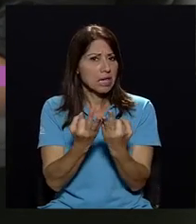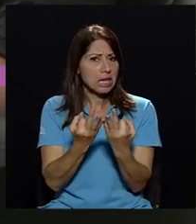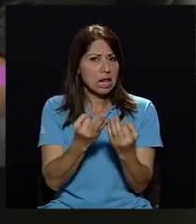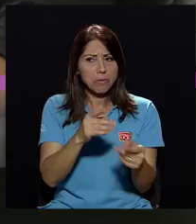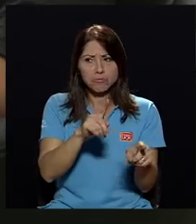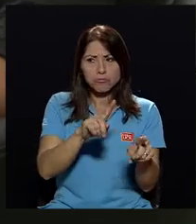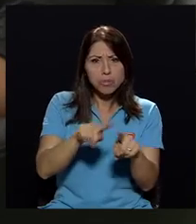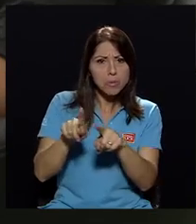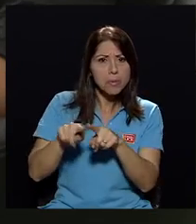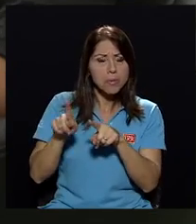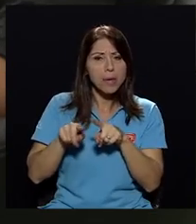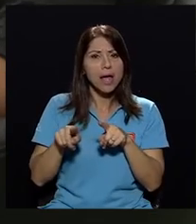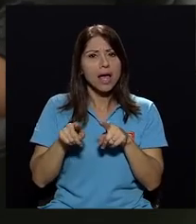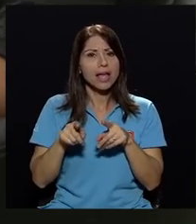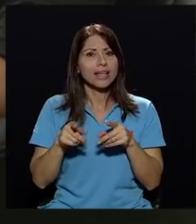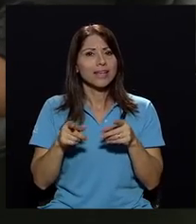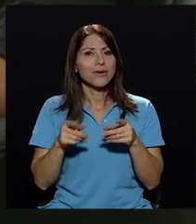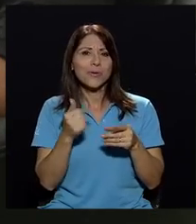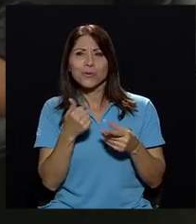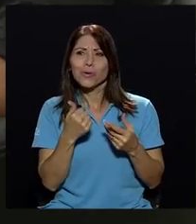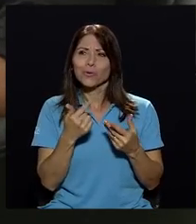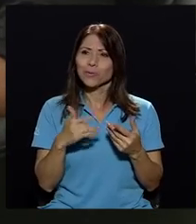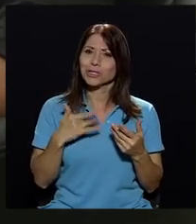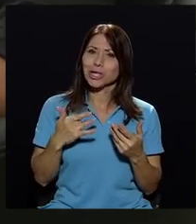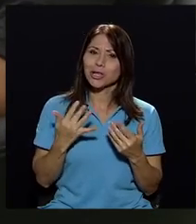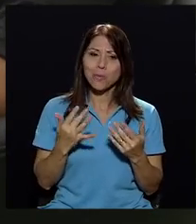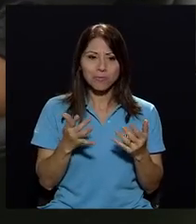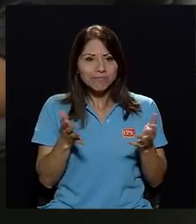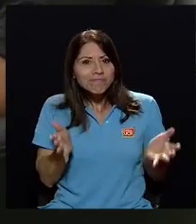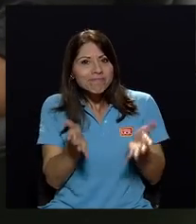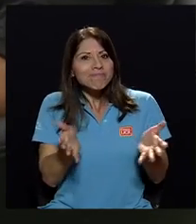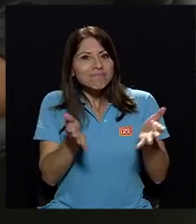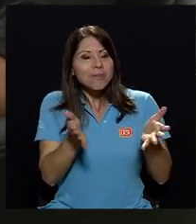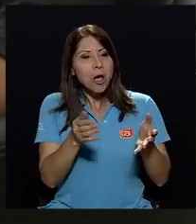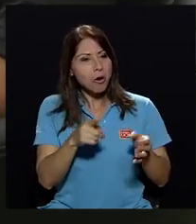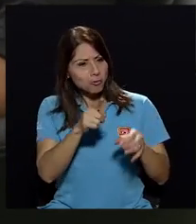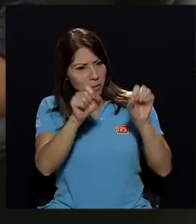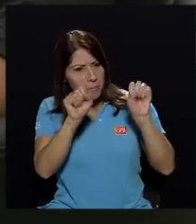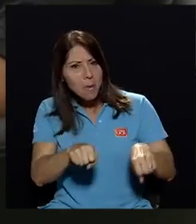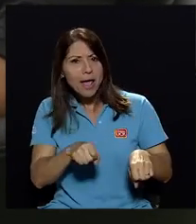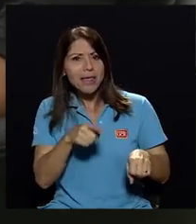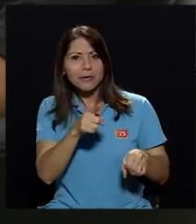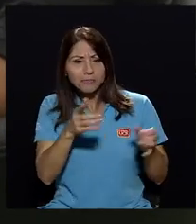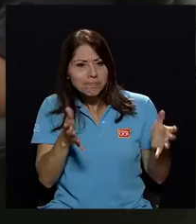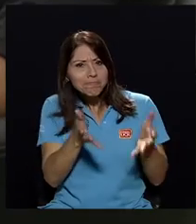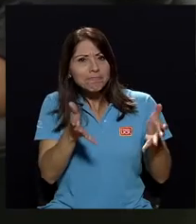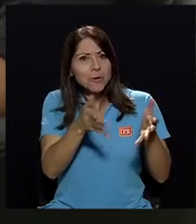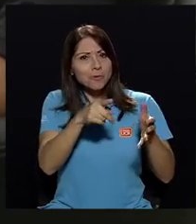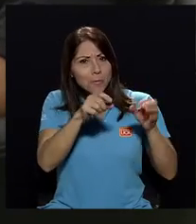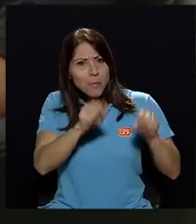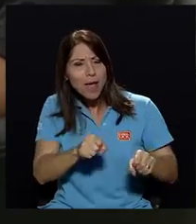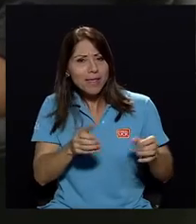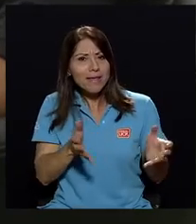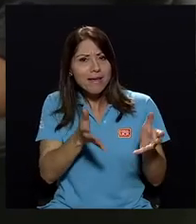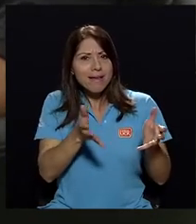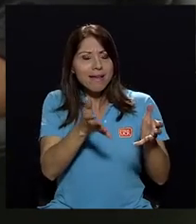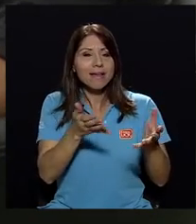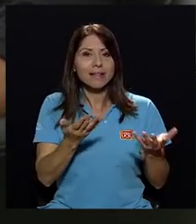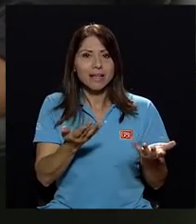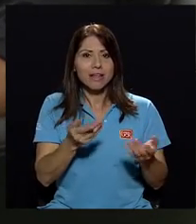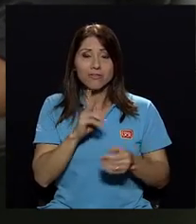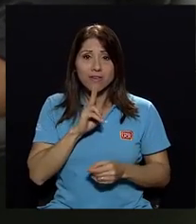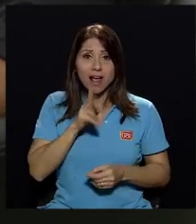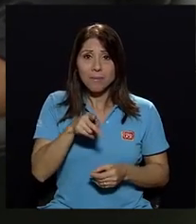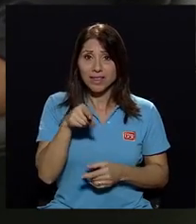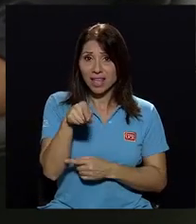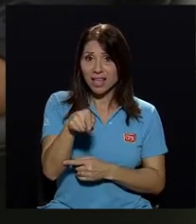como como esas porras, ¿verdad? O ese apoyo, usted puede, vamos, usted puede salir, usted puede. Realmente eso